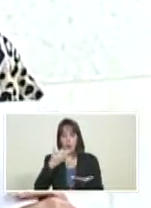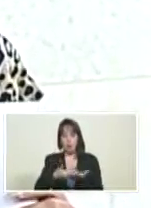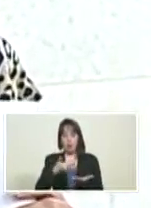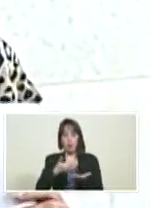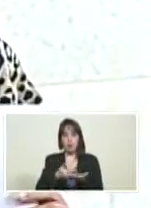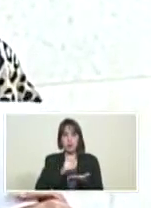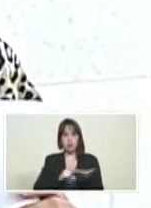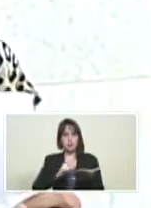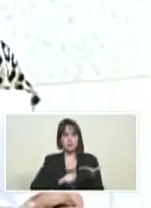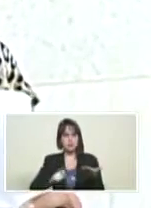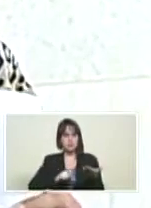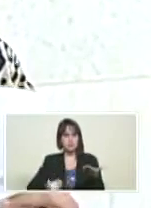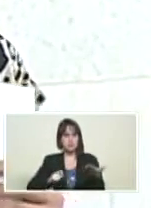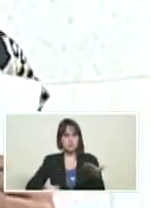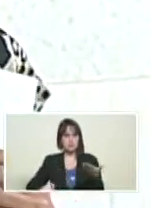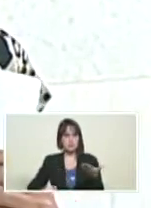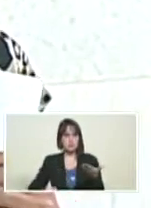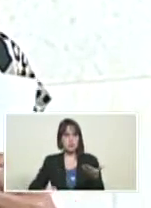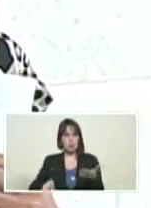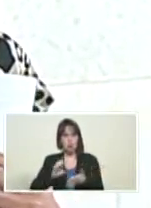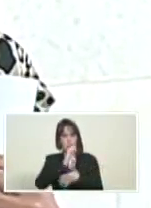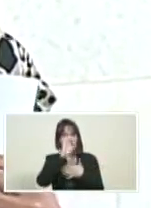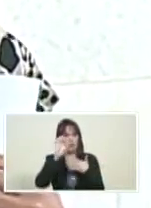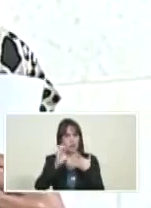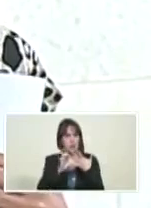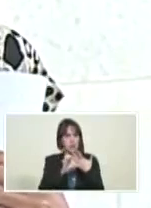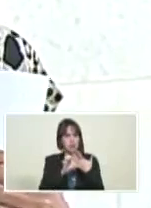plantearle unas estrategias o